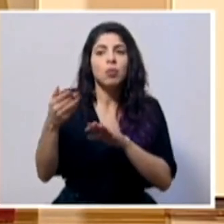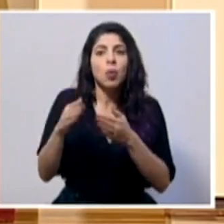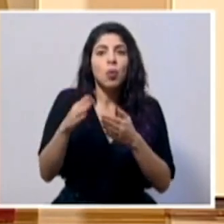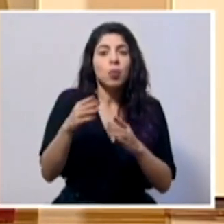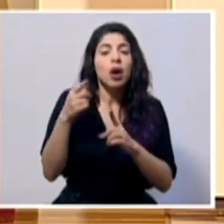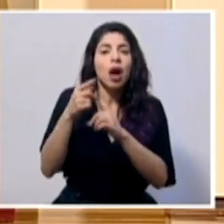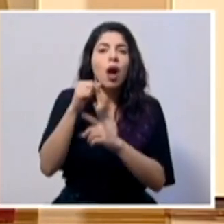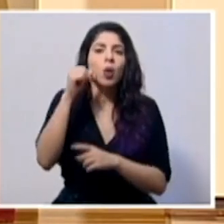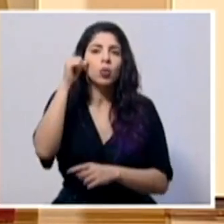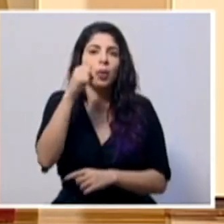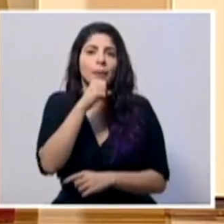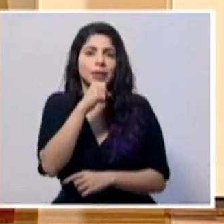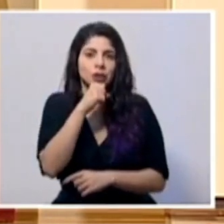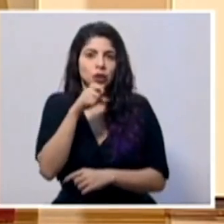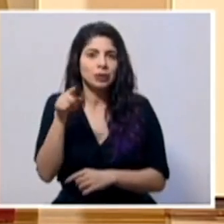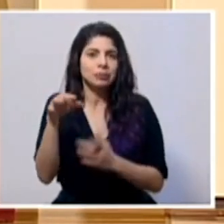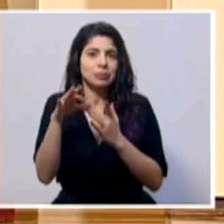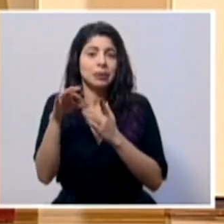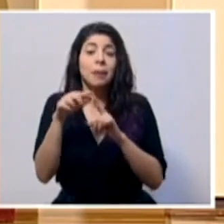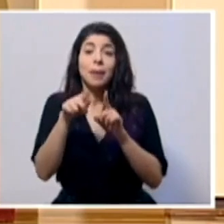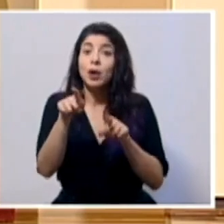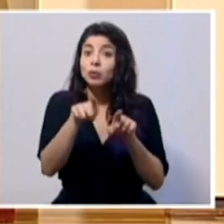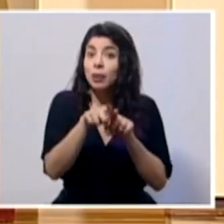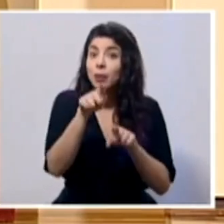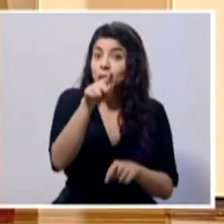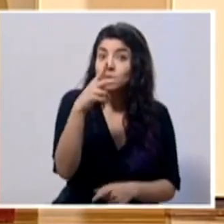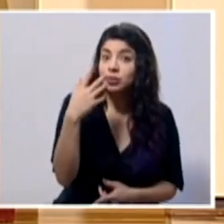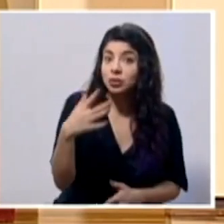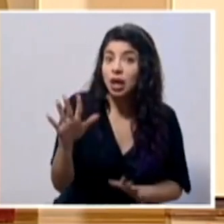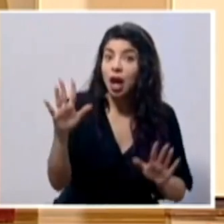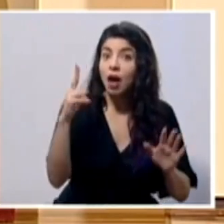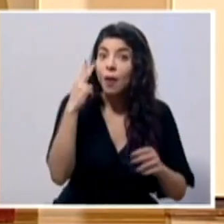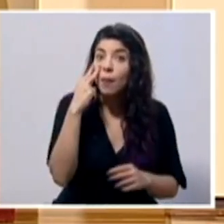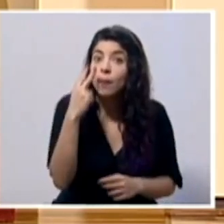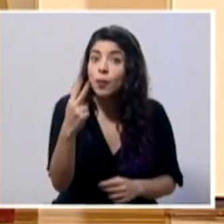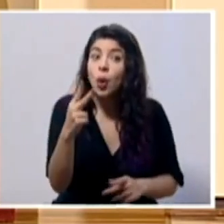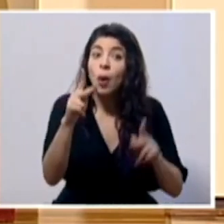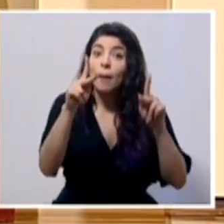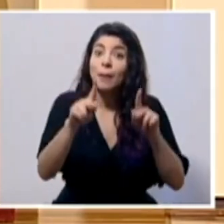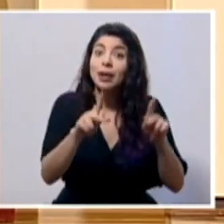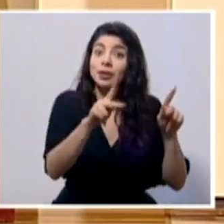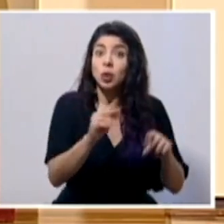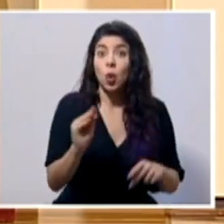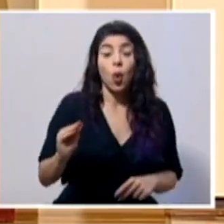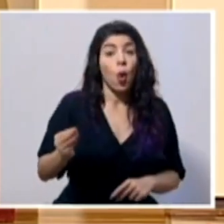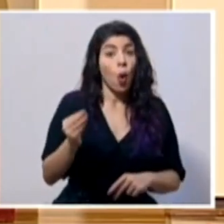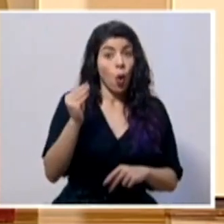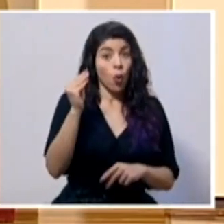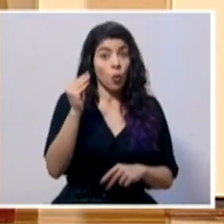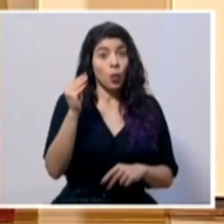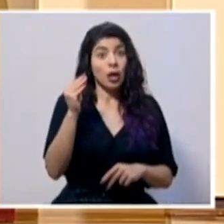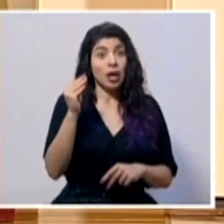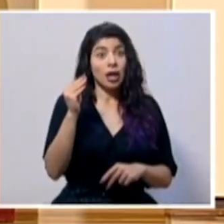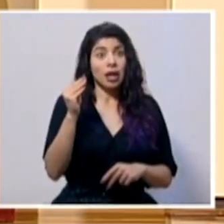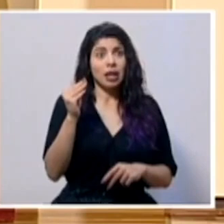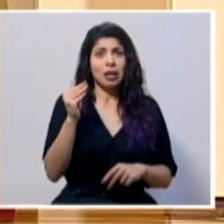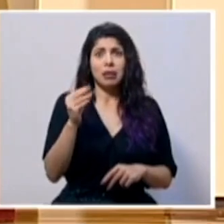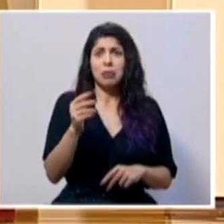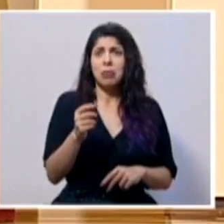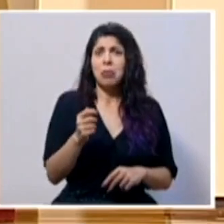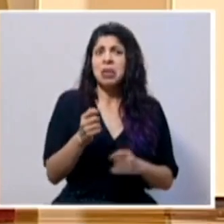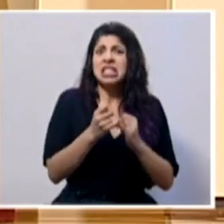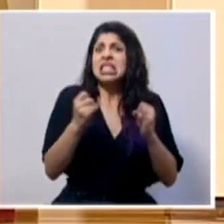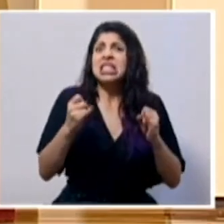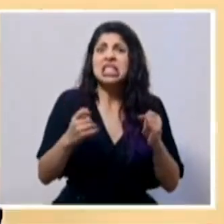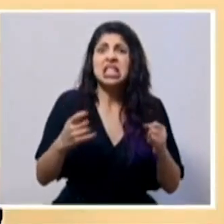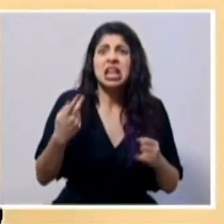claramente hacia personas adultas mayores, pero ustedes también han visto que hay personas jóvenes, incluso con pocos o